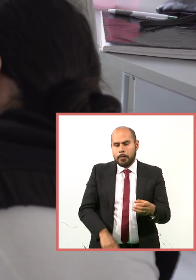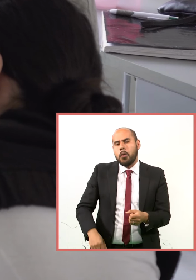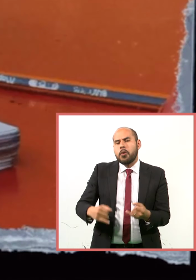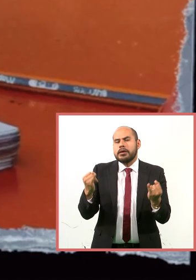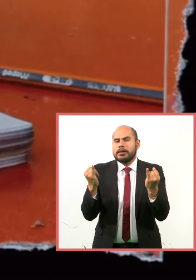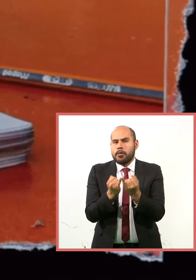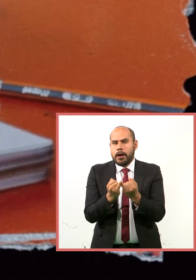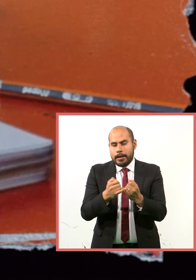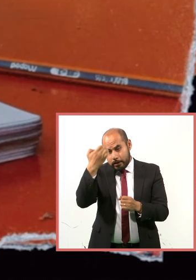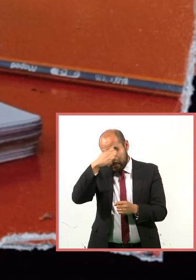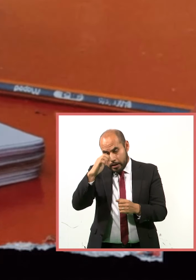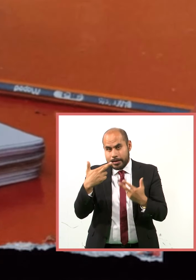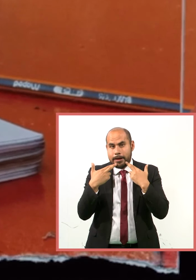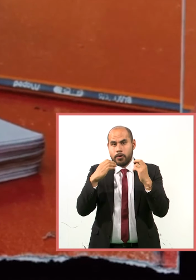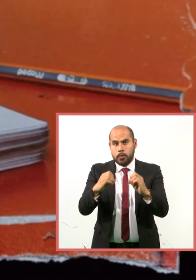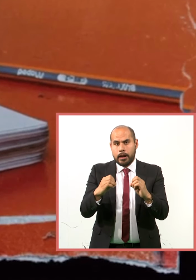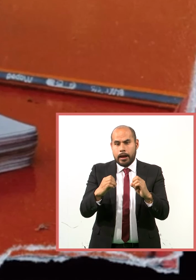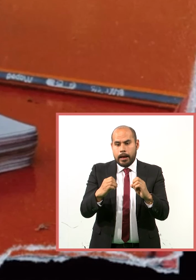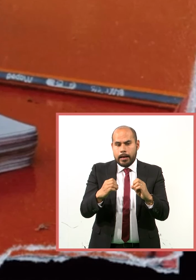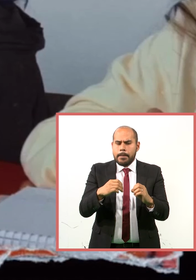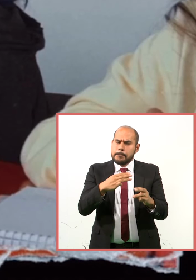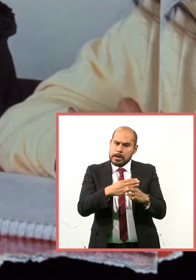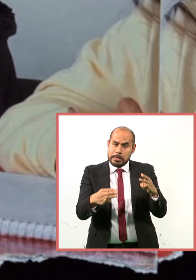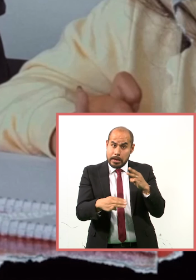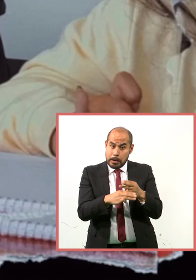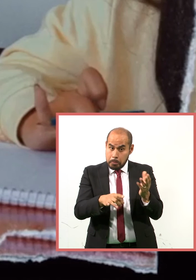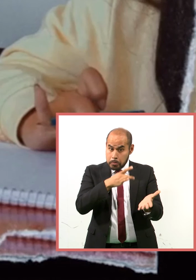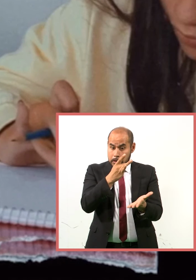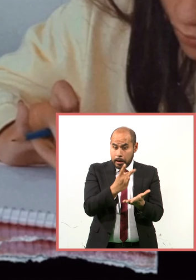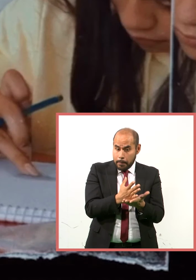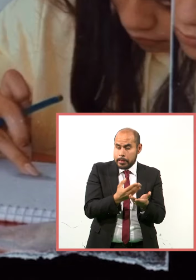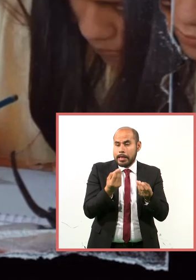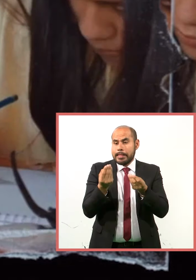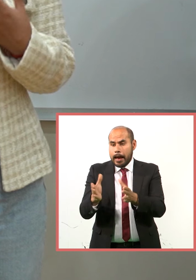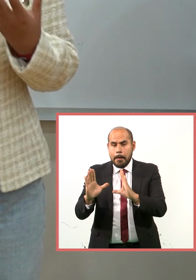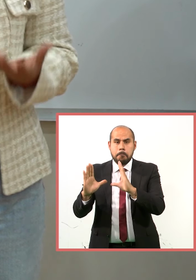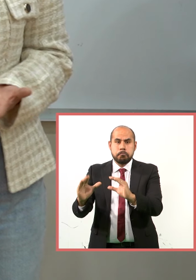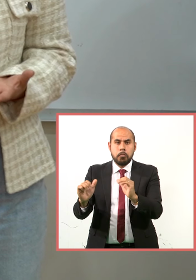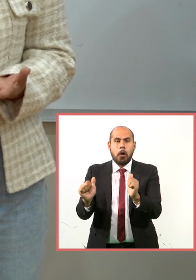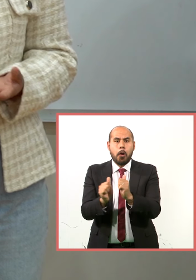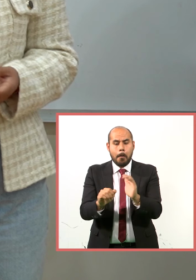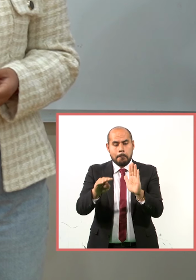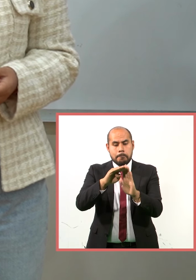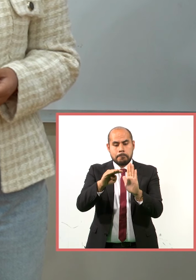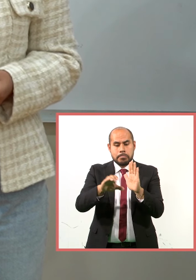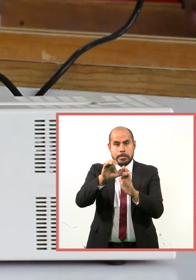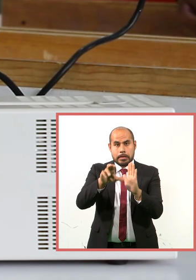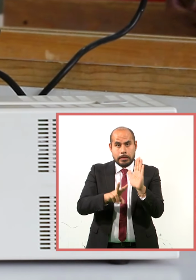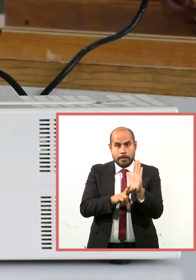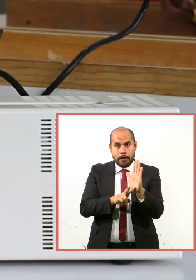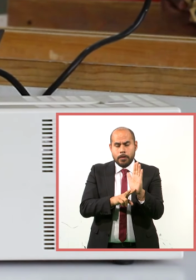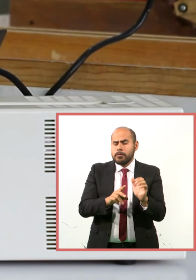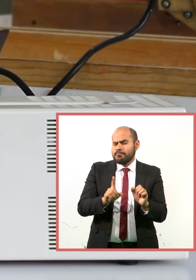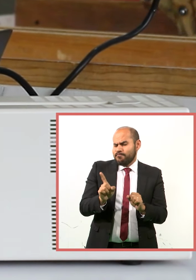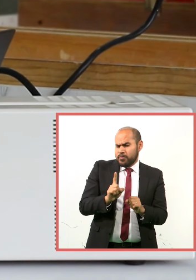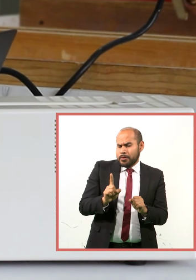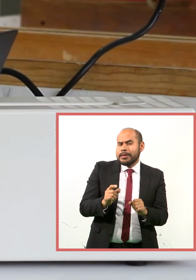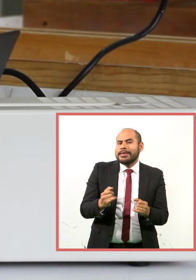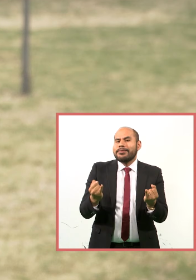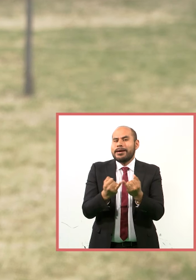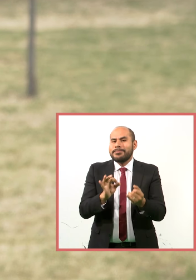servicio laboral, y la experiencia rural. Porque más allá de las materias, de lo que nosotros podemos dar a través del currículo,